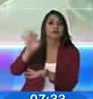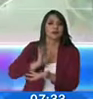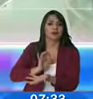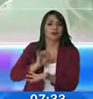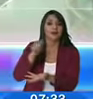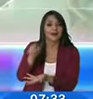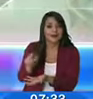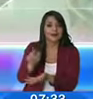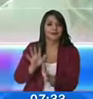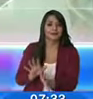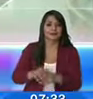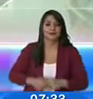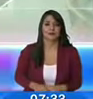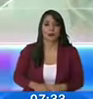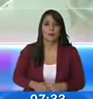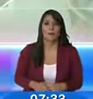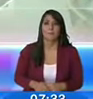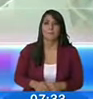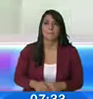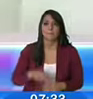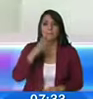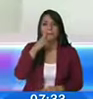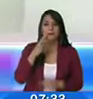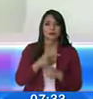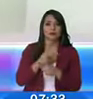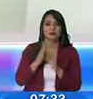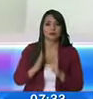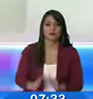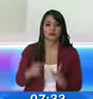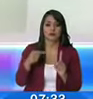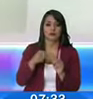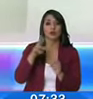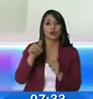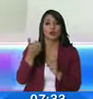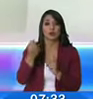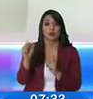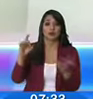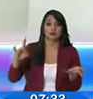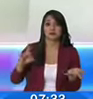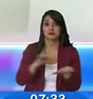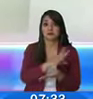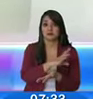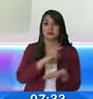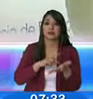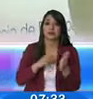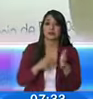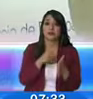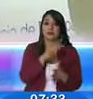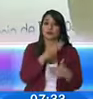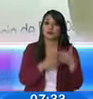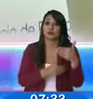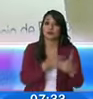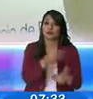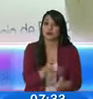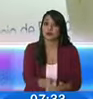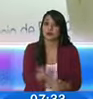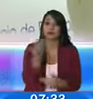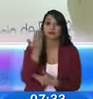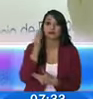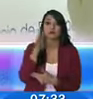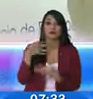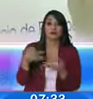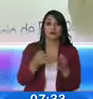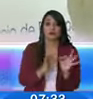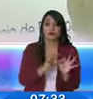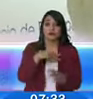es el resultado de ello. Para el consejero Luis Hernández, esta destitución no invalidaría el proceso del pasado 4 de